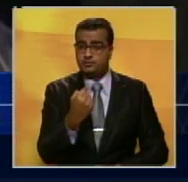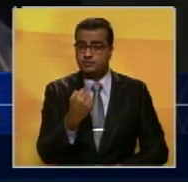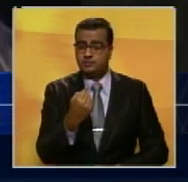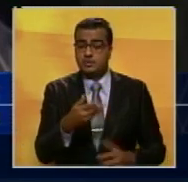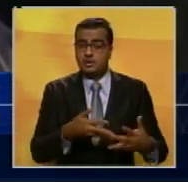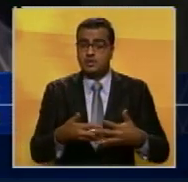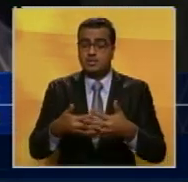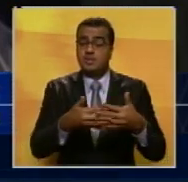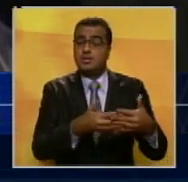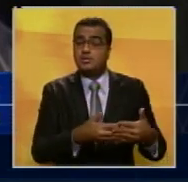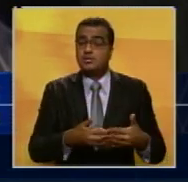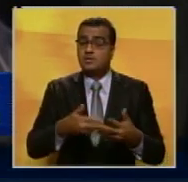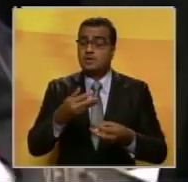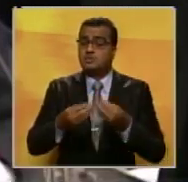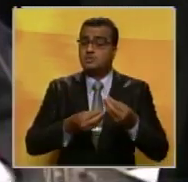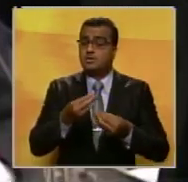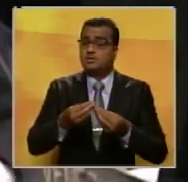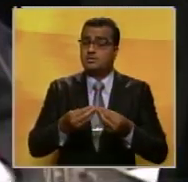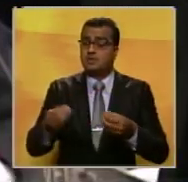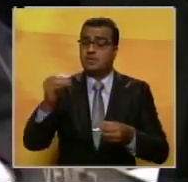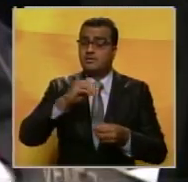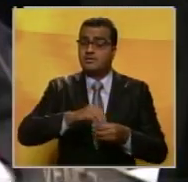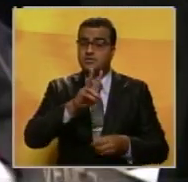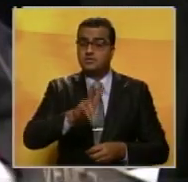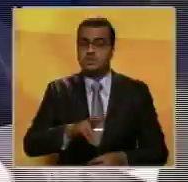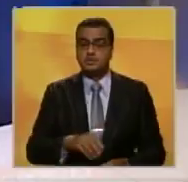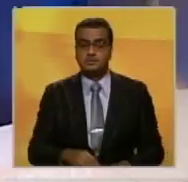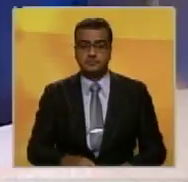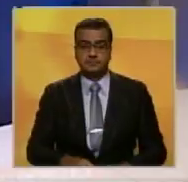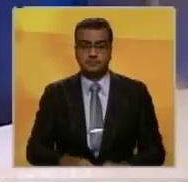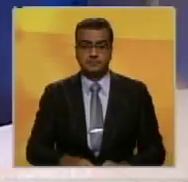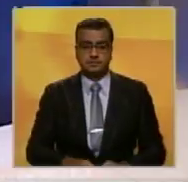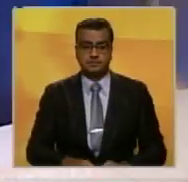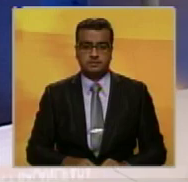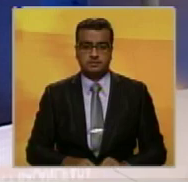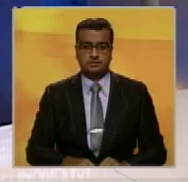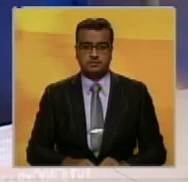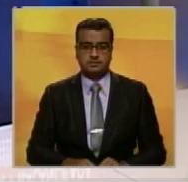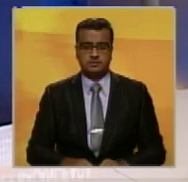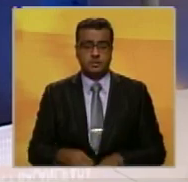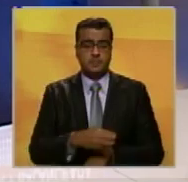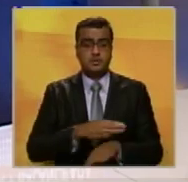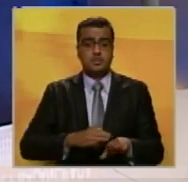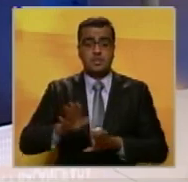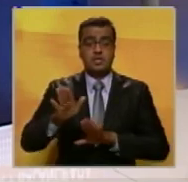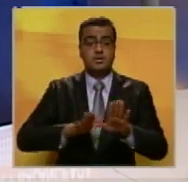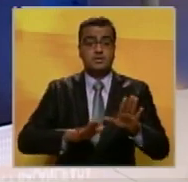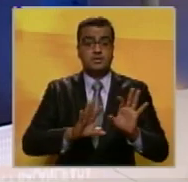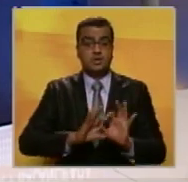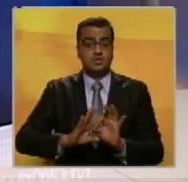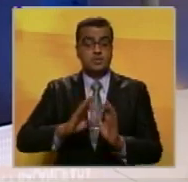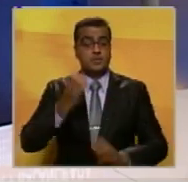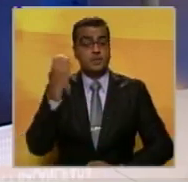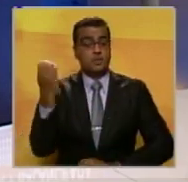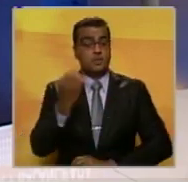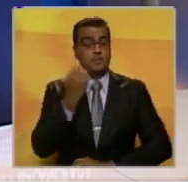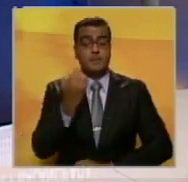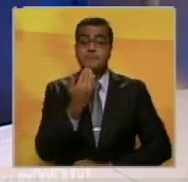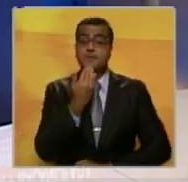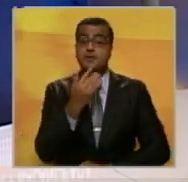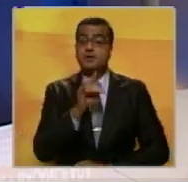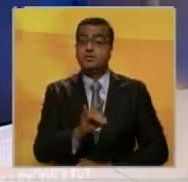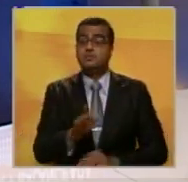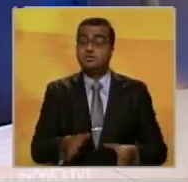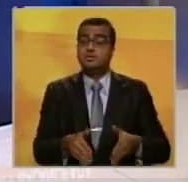Estados Unidos ejecuta acciones para intervenir en el país. Los ministros de Exteriores de la Unión Europea pedirán el lunes